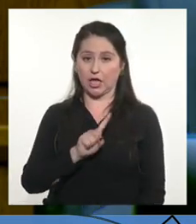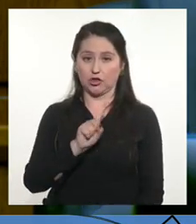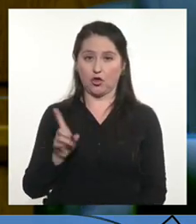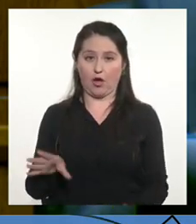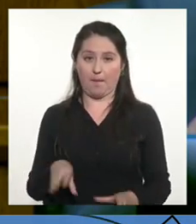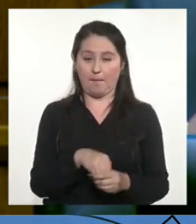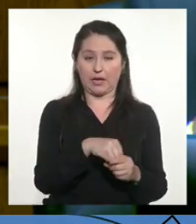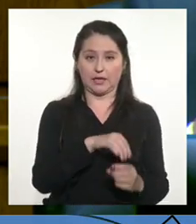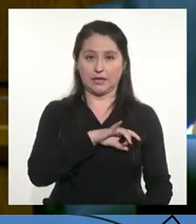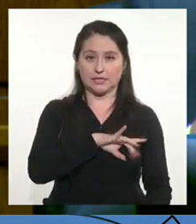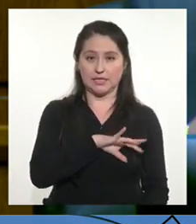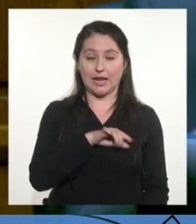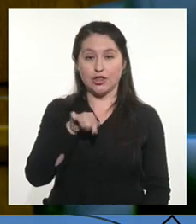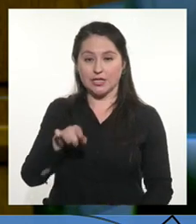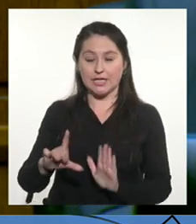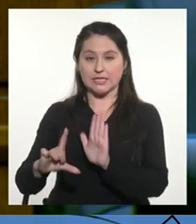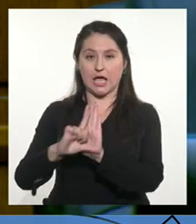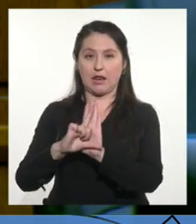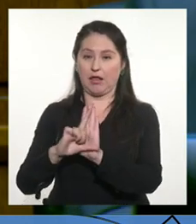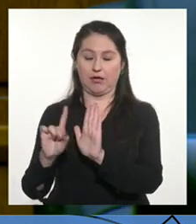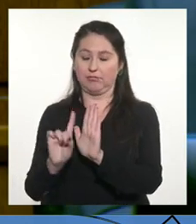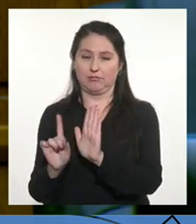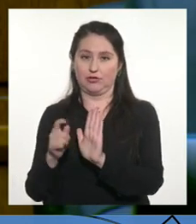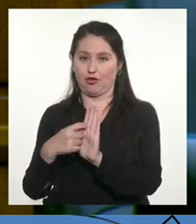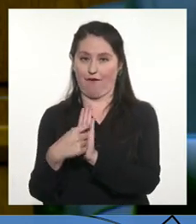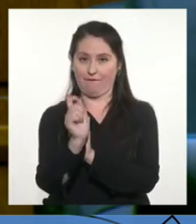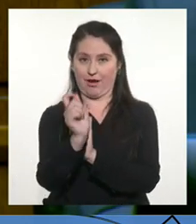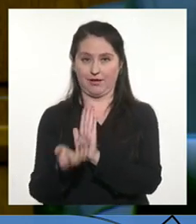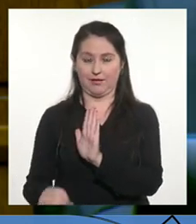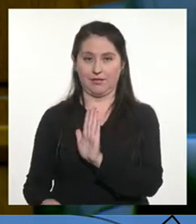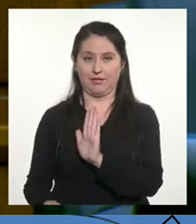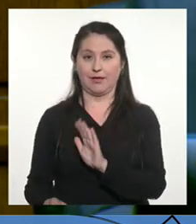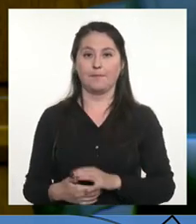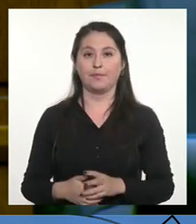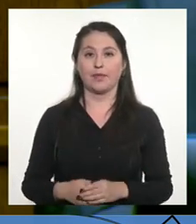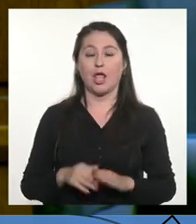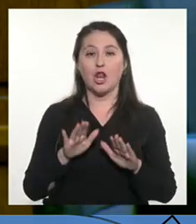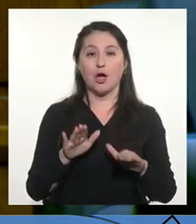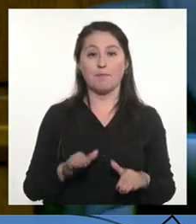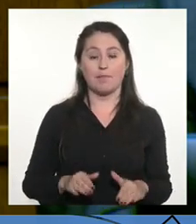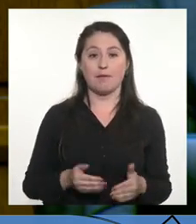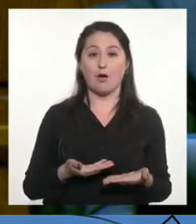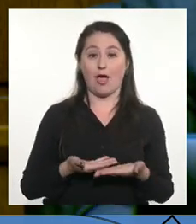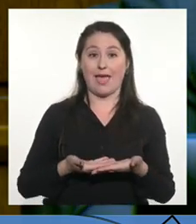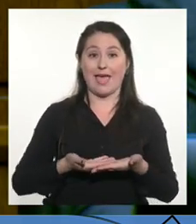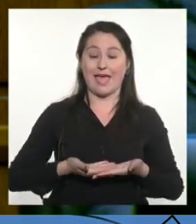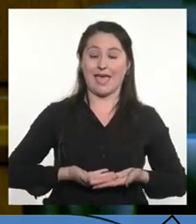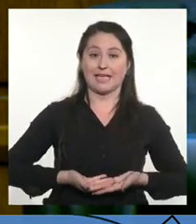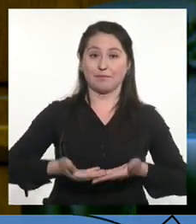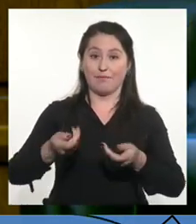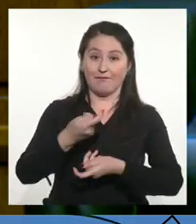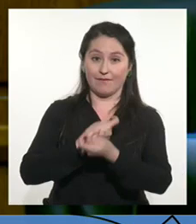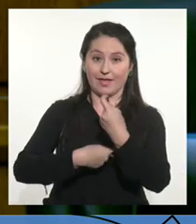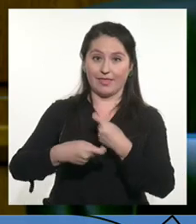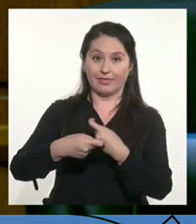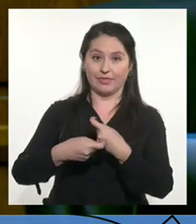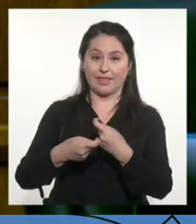esa ley no ocurre lo mismo que importación y exportación es sólo en algunos